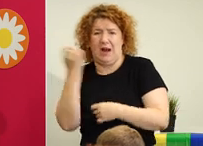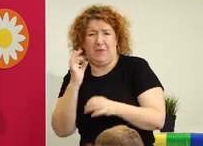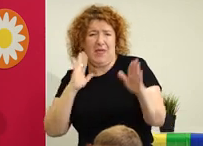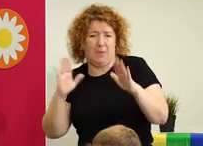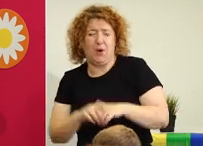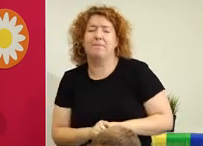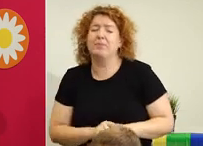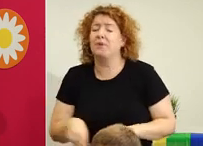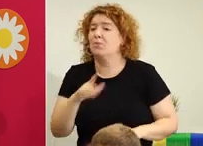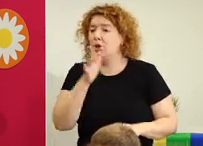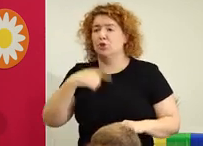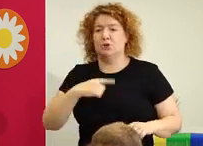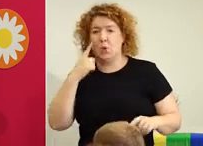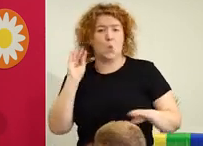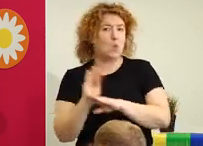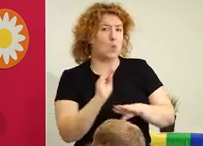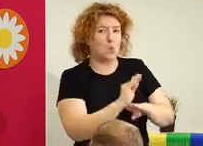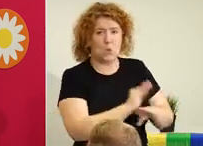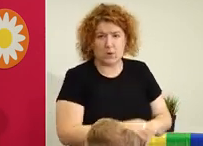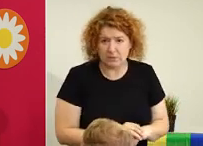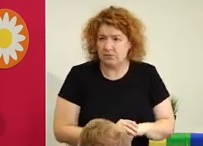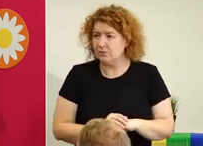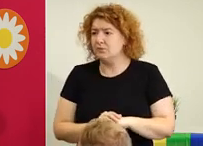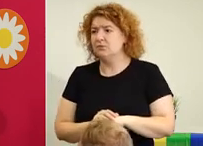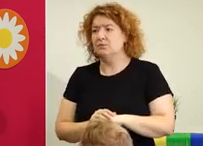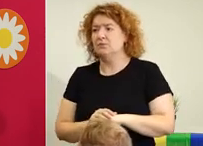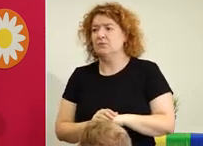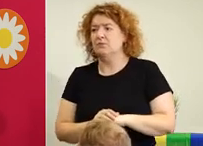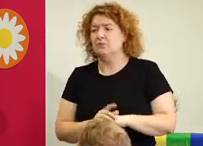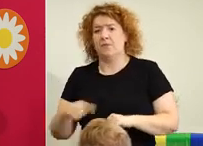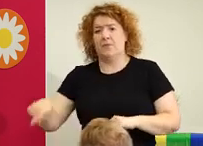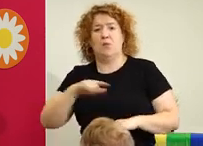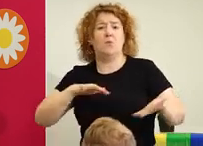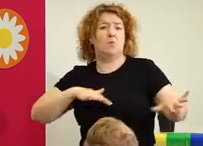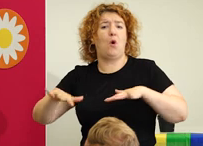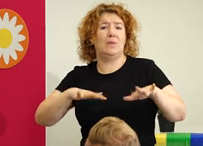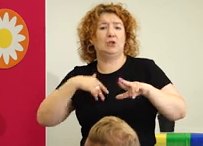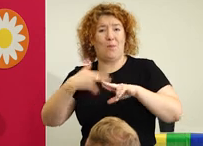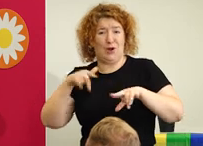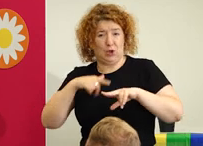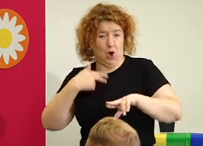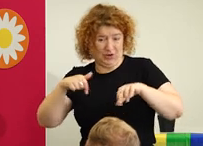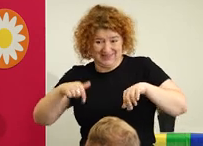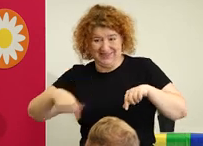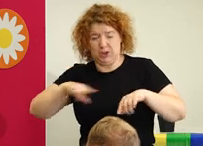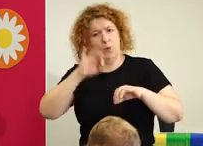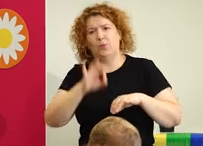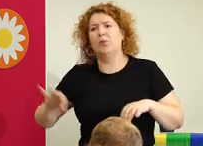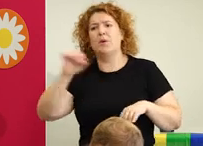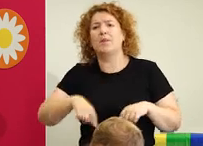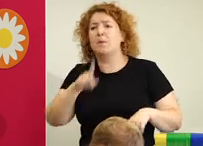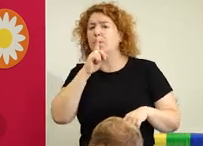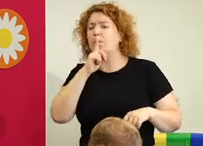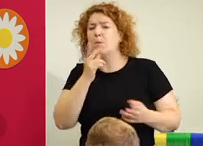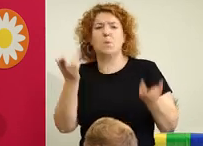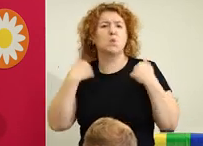Lo hemos dicho muchas veces, esta es una organización política y un movimiento político de personas que nunca guardan